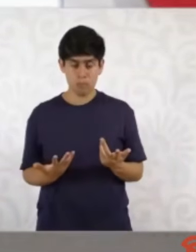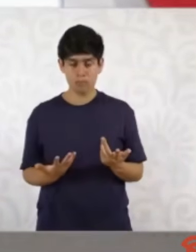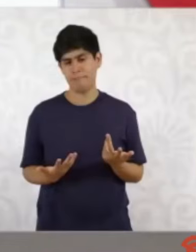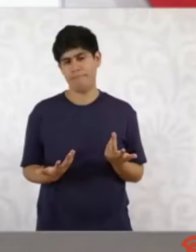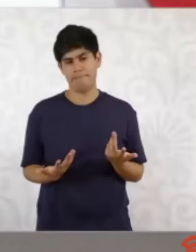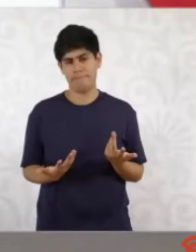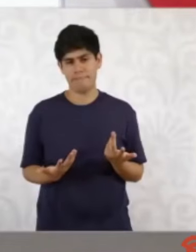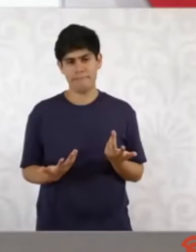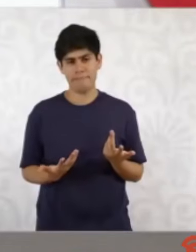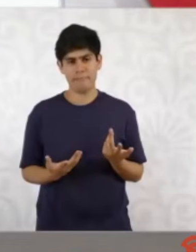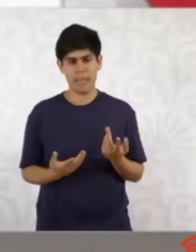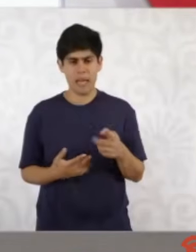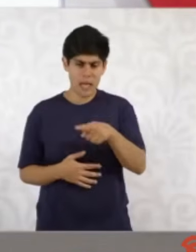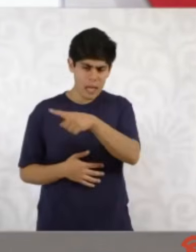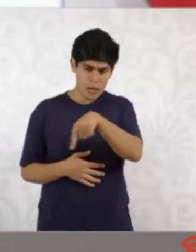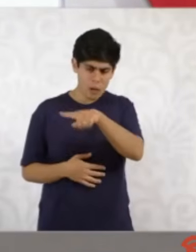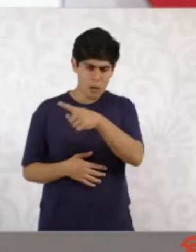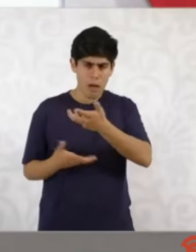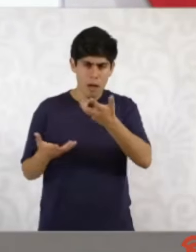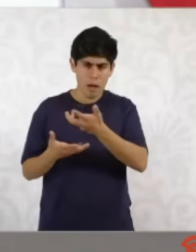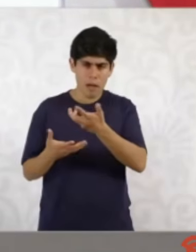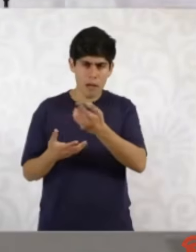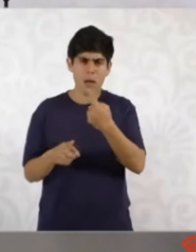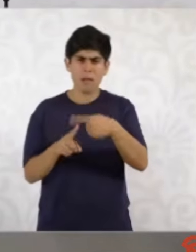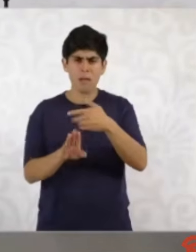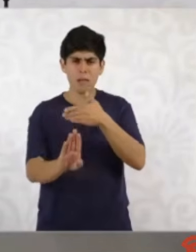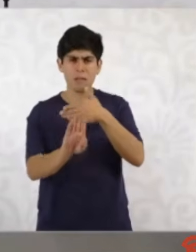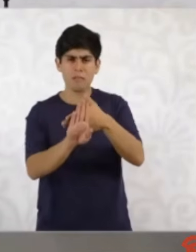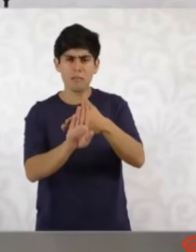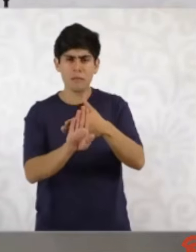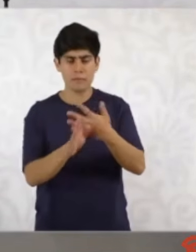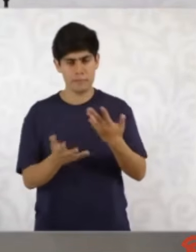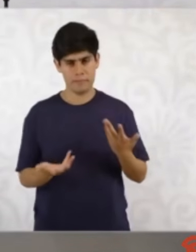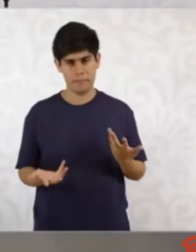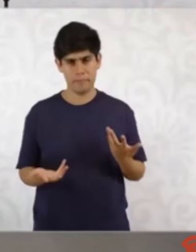quién afectan de hacerlo? Adelante.